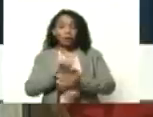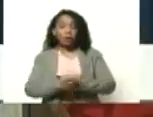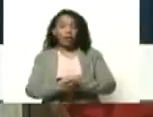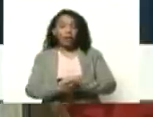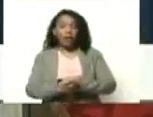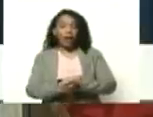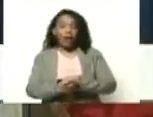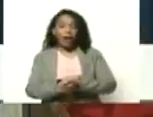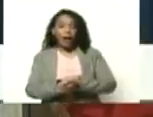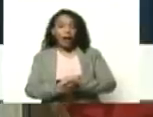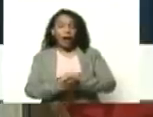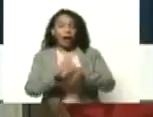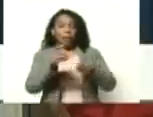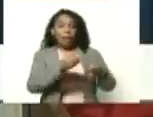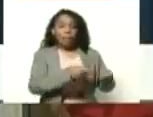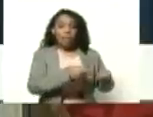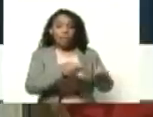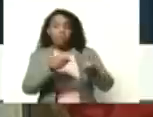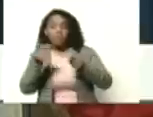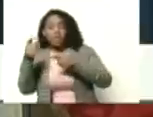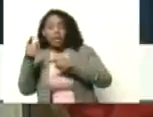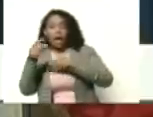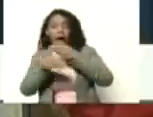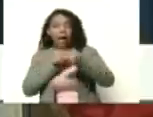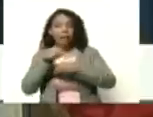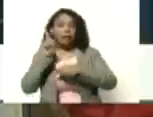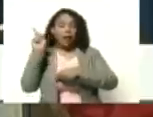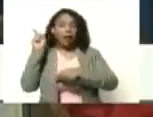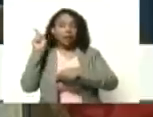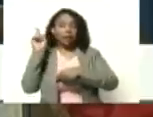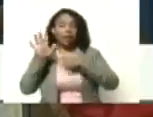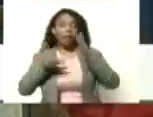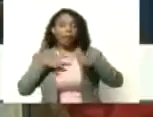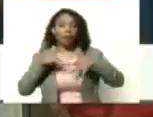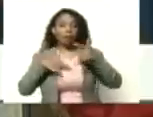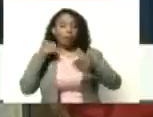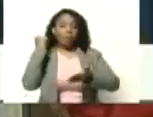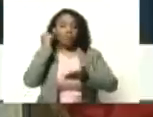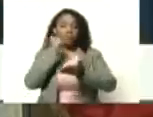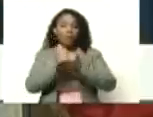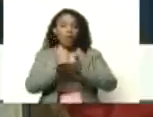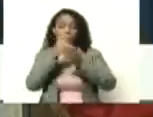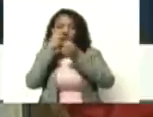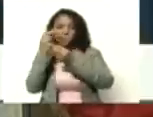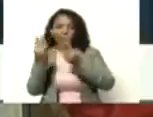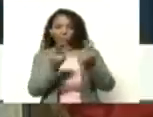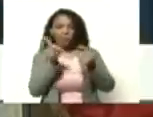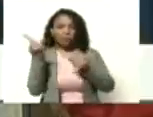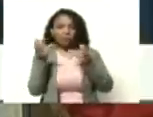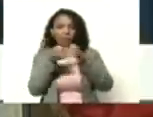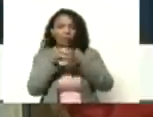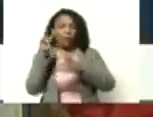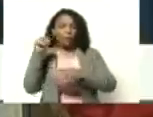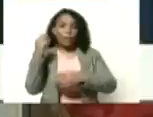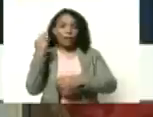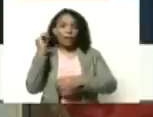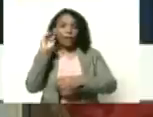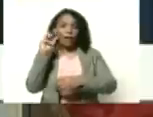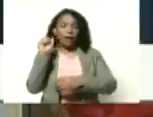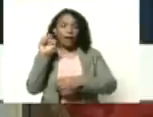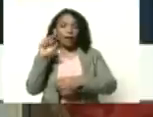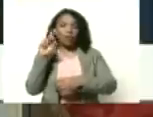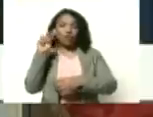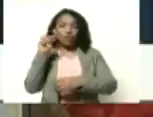pasaporte para la realización de estos hechos invitándolas a reuniones manual mariana que nunca fue